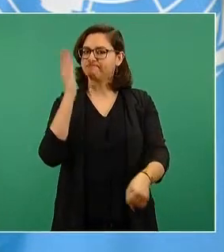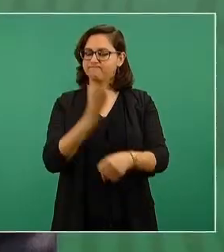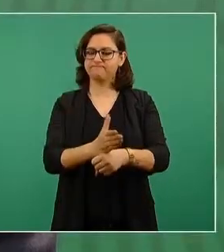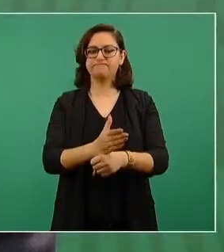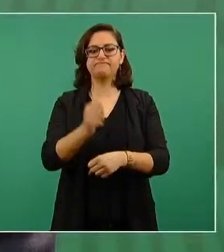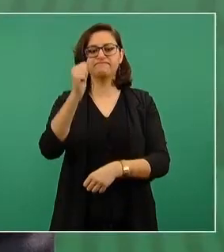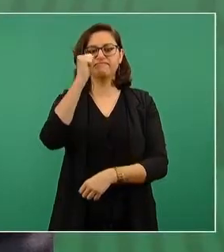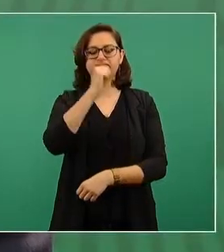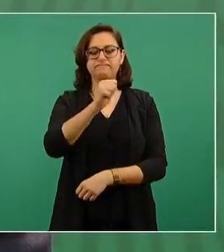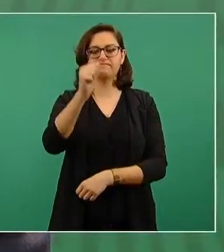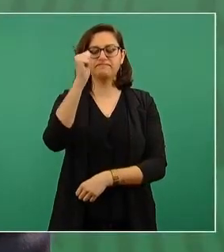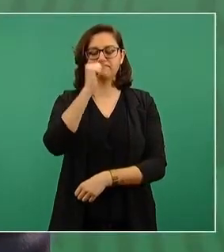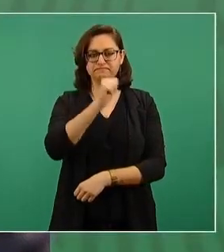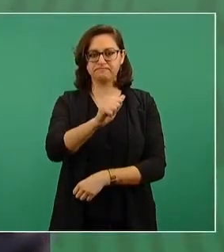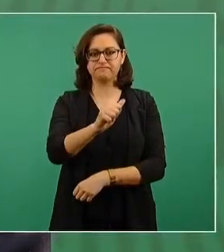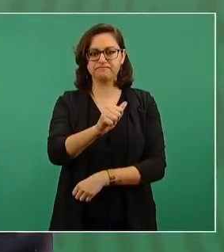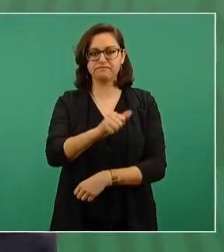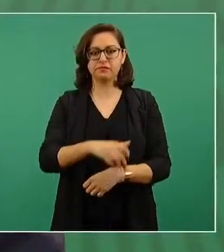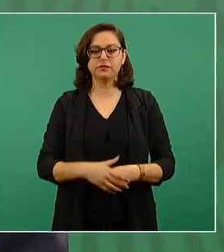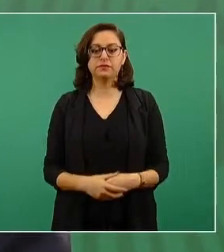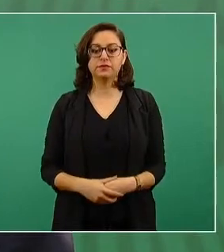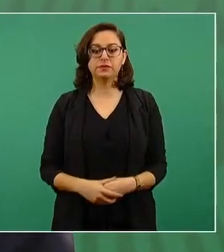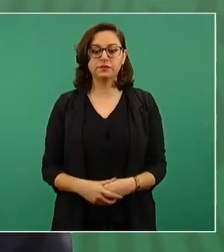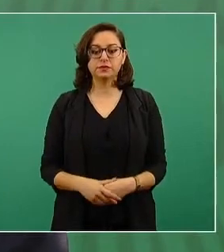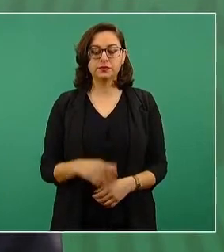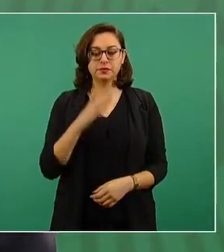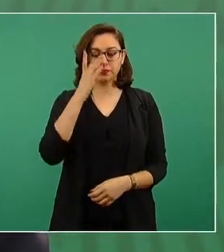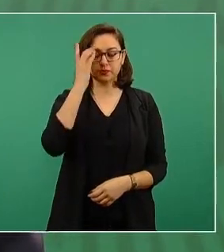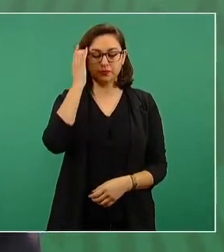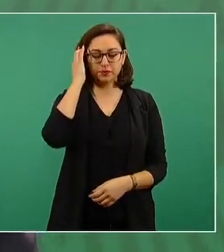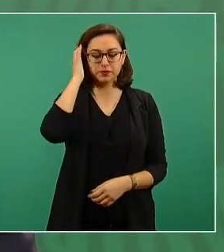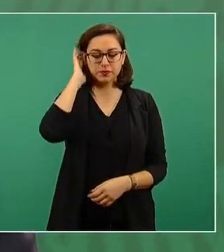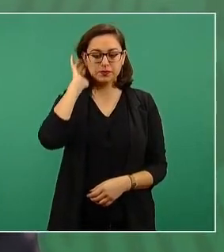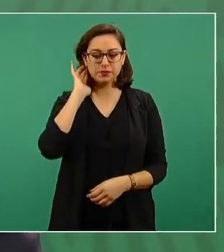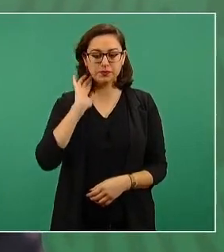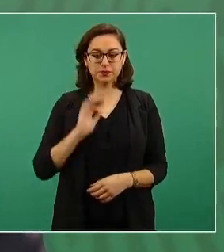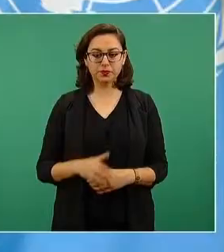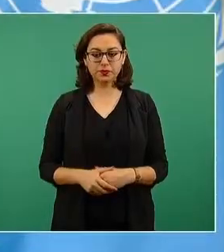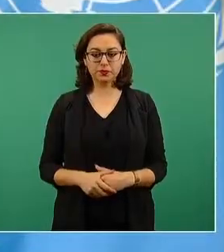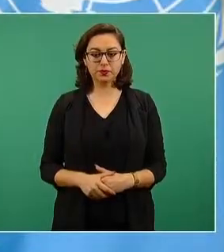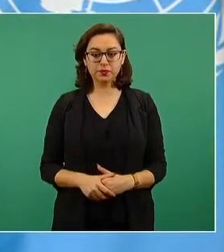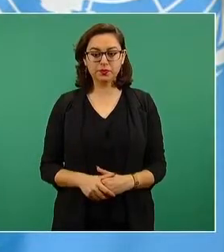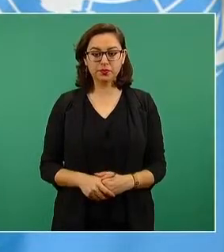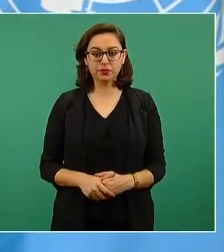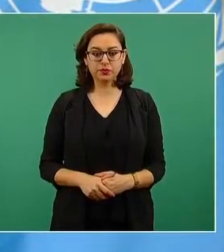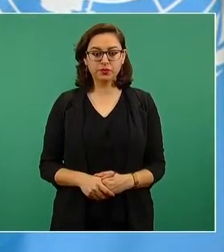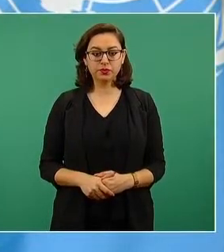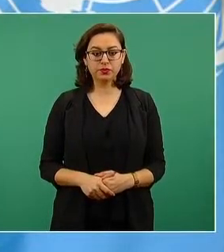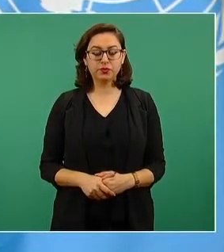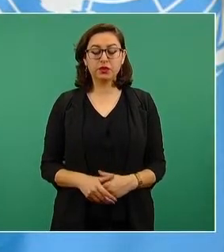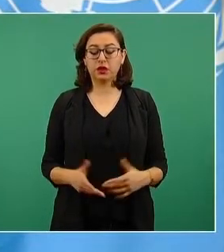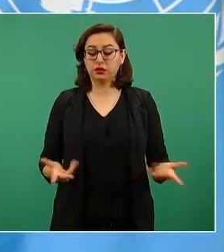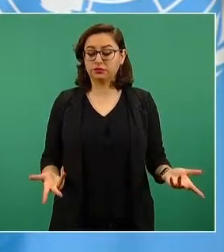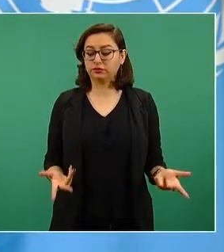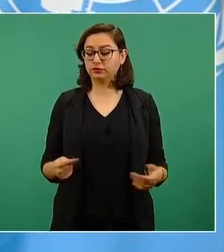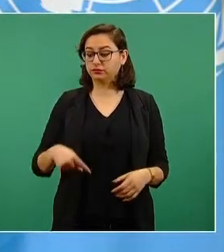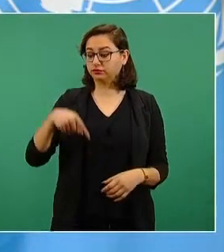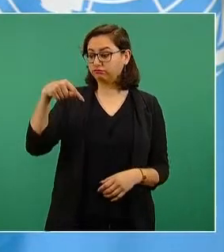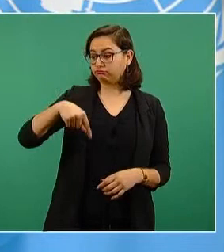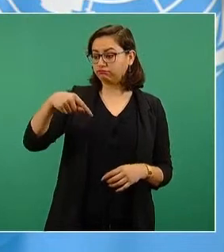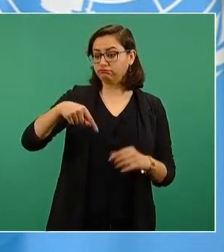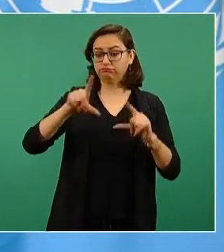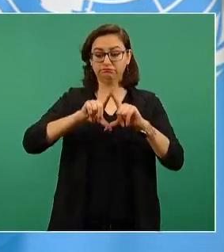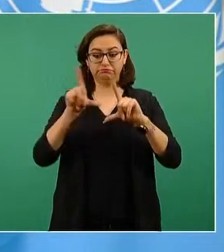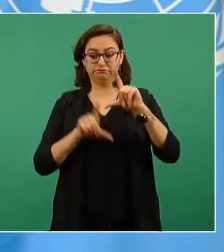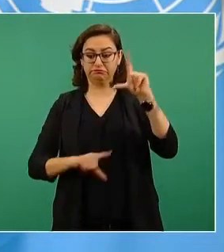En México estamos atendiendo la principal causa de la desigualdad